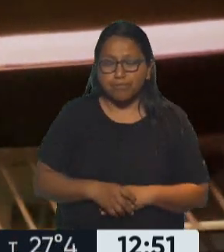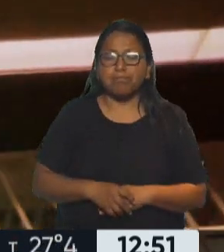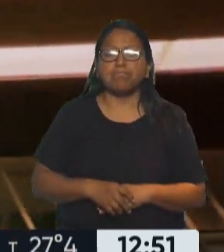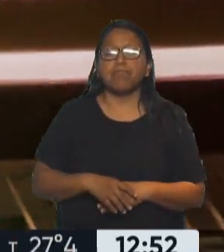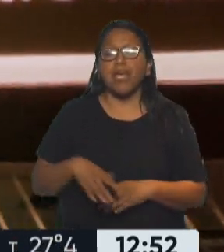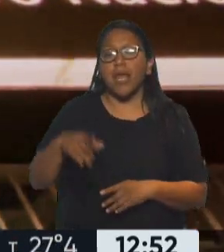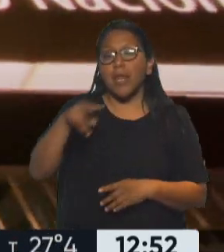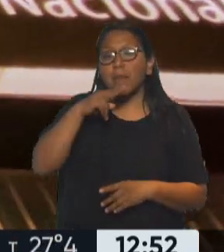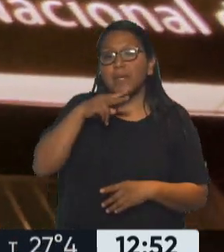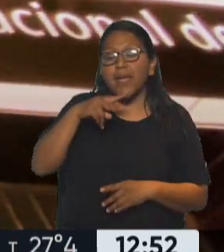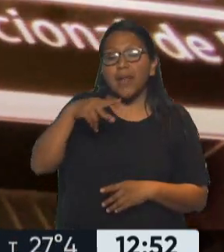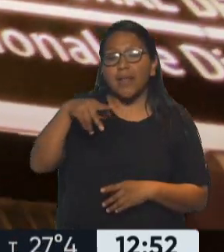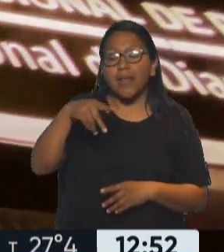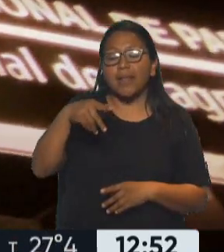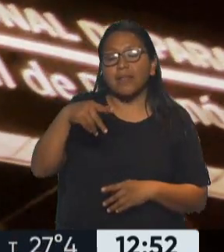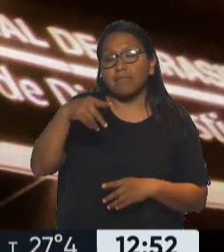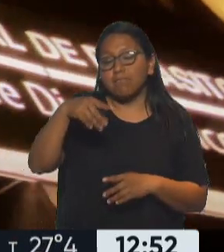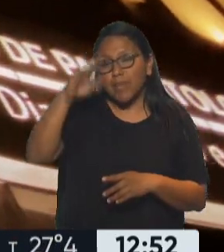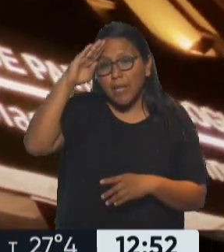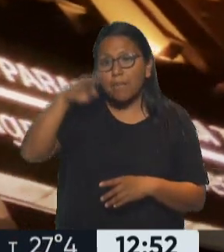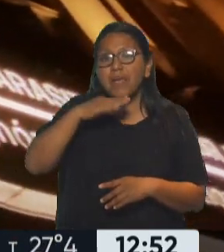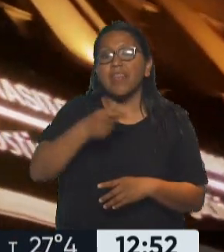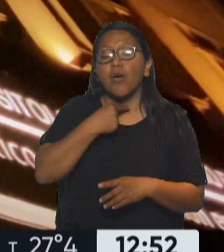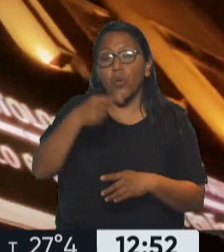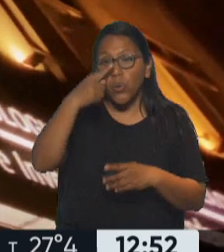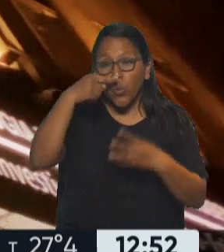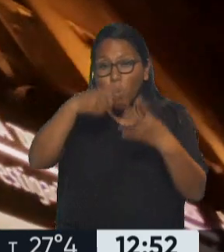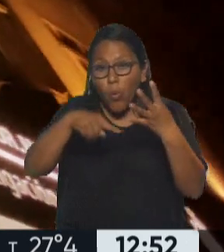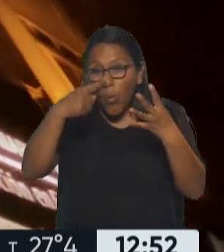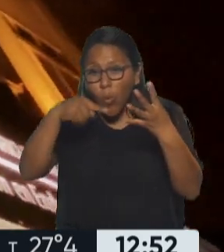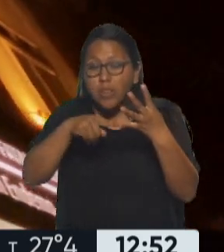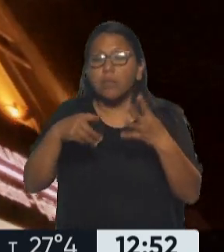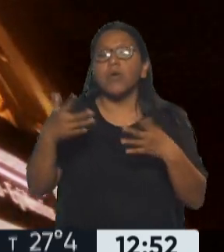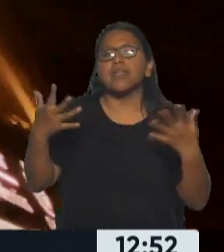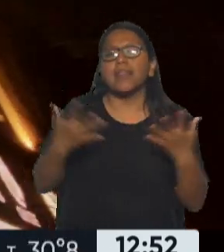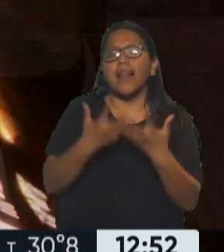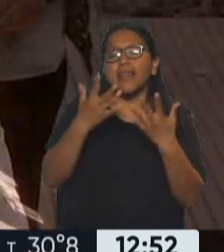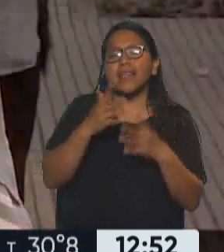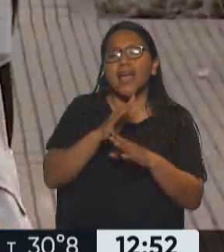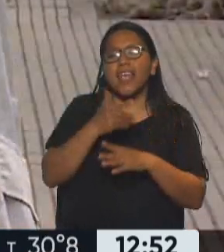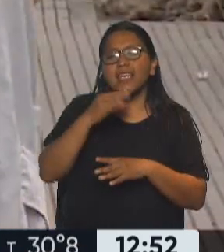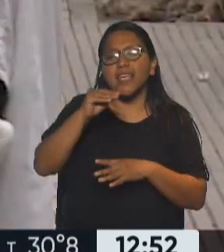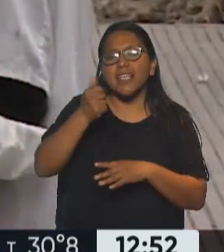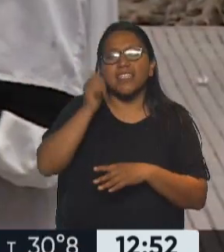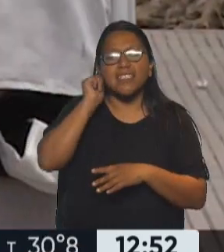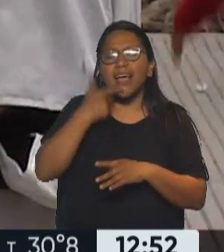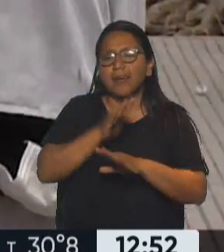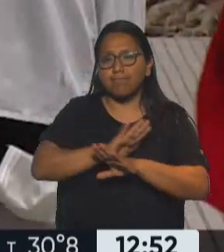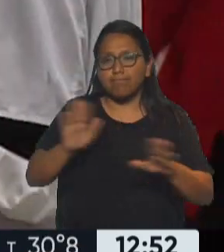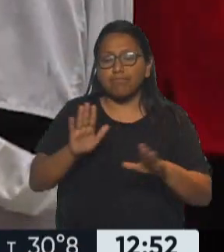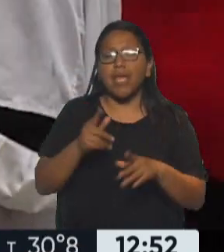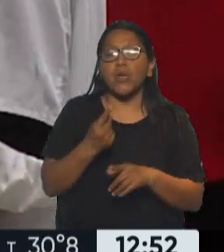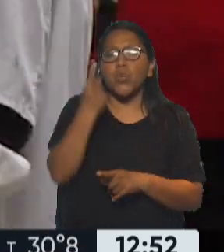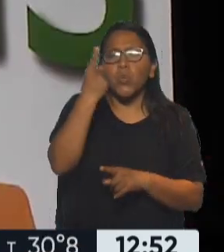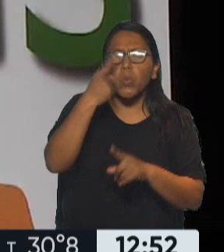El último viernes de agosto es el Día Nacional por una Argentina sin Chagas. En nuestro país hay, en la actualidad, alrededor de 1,5 millones de